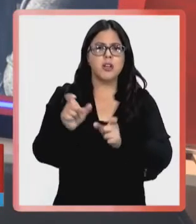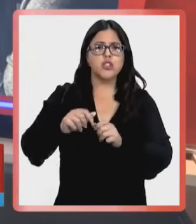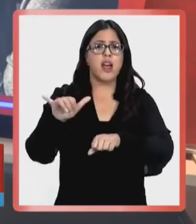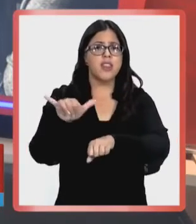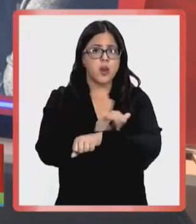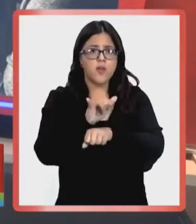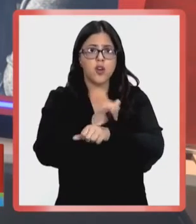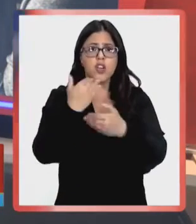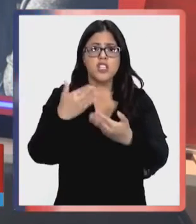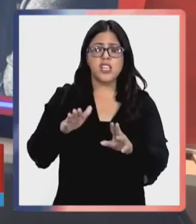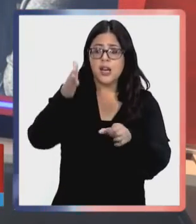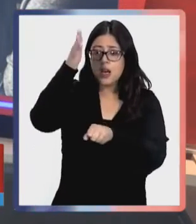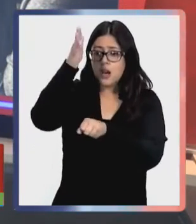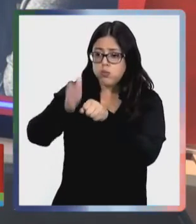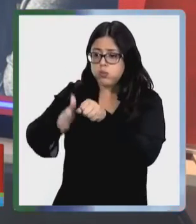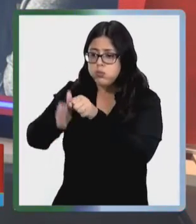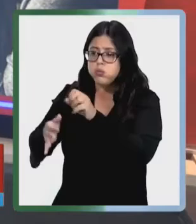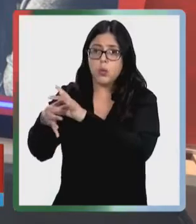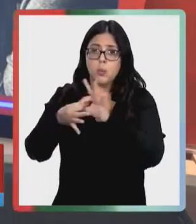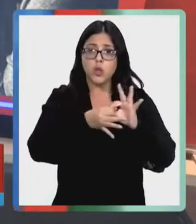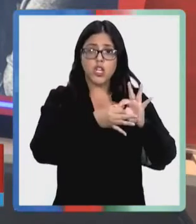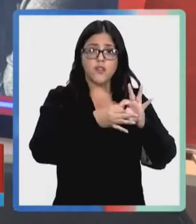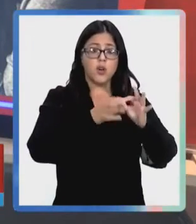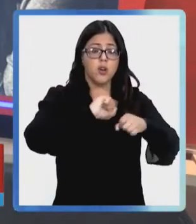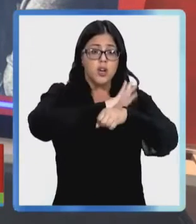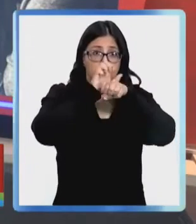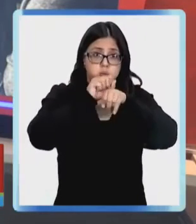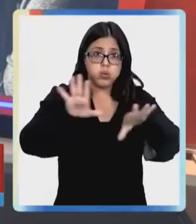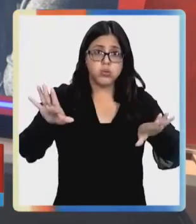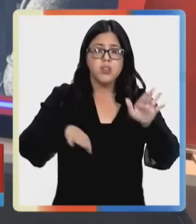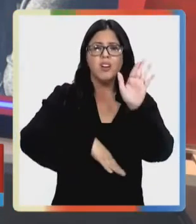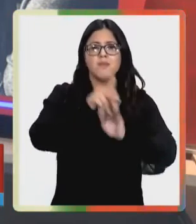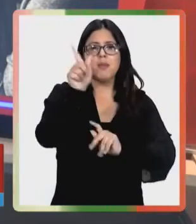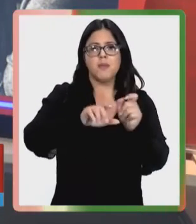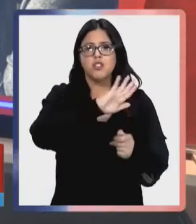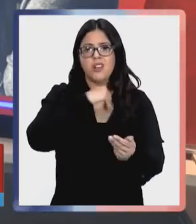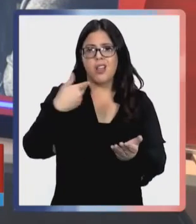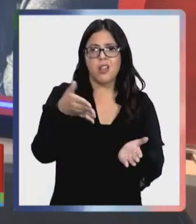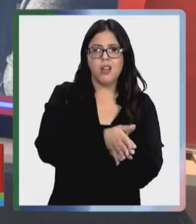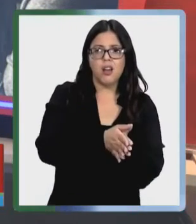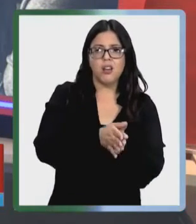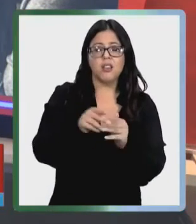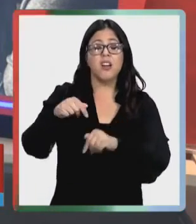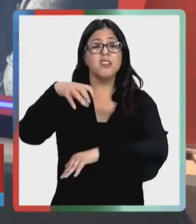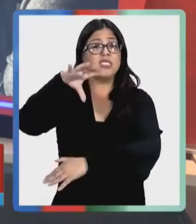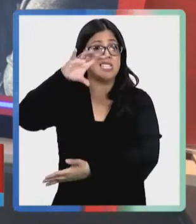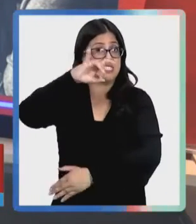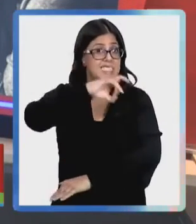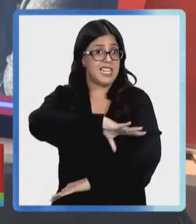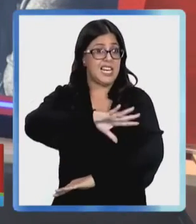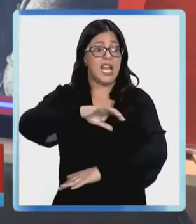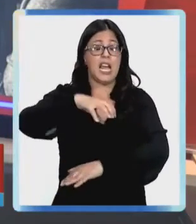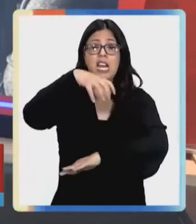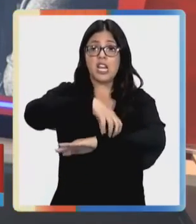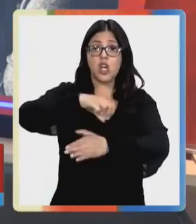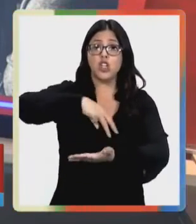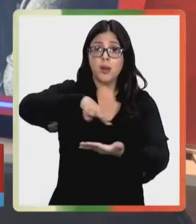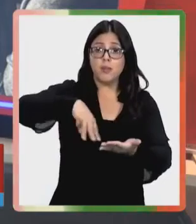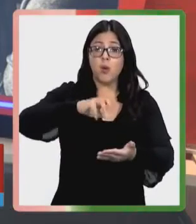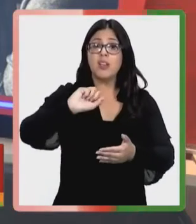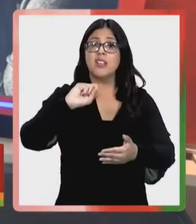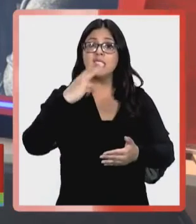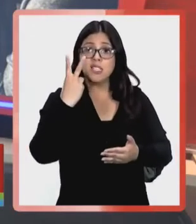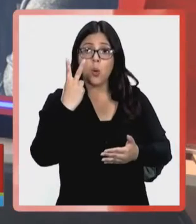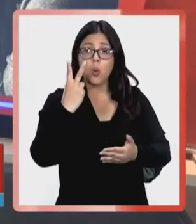de sus resultados es que tras los despidos que dejó la pandemia, aumentó la tasa de suicidios. En nuestro país, el Maule es la segunda región